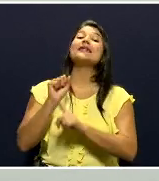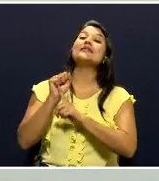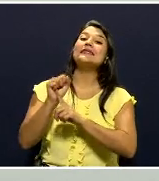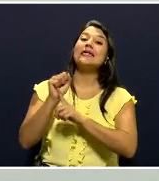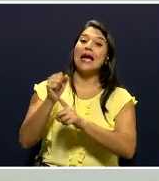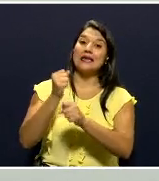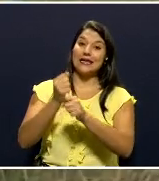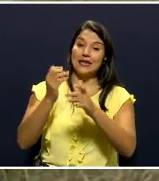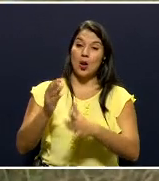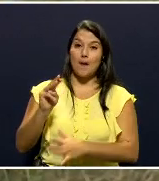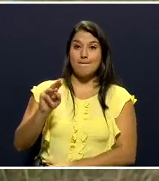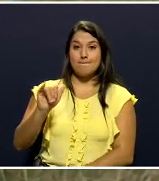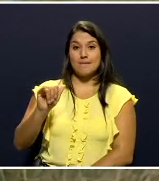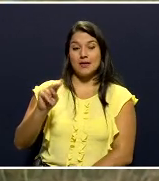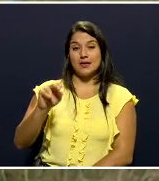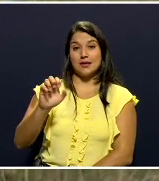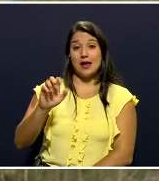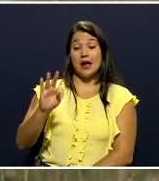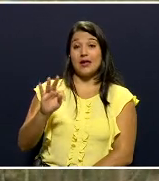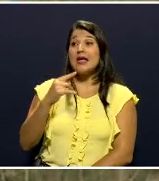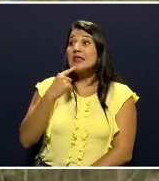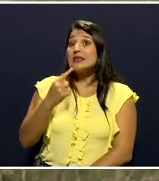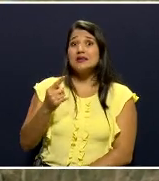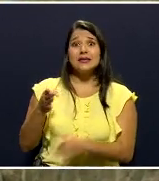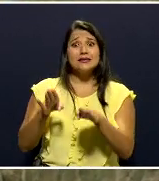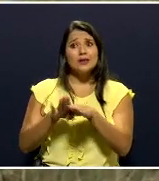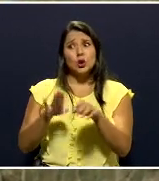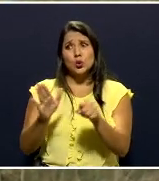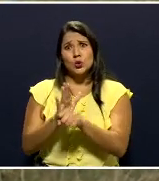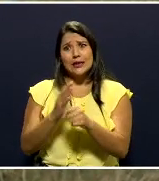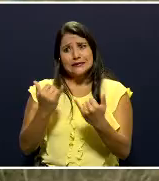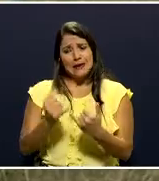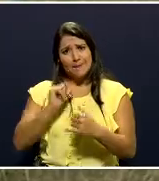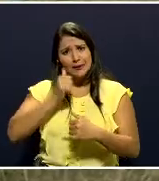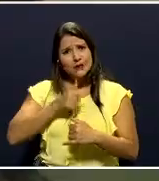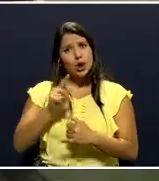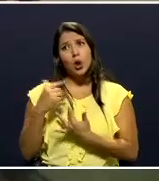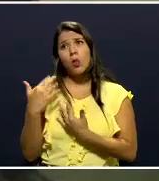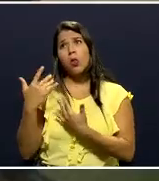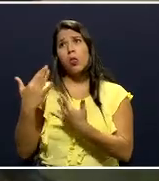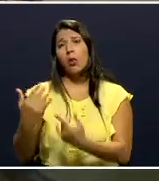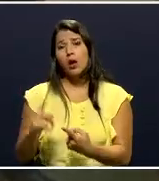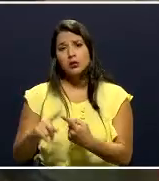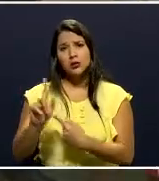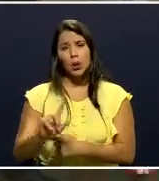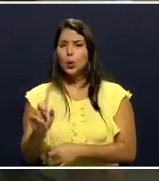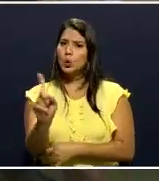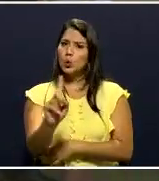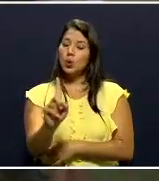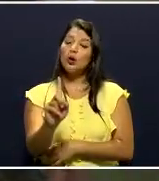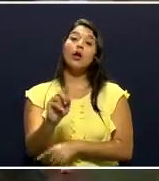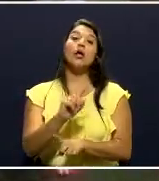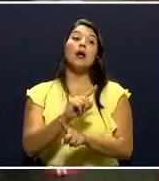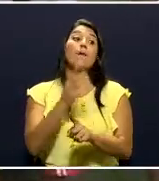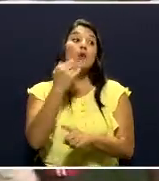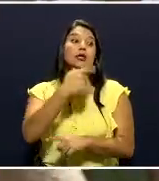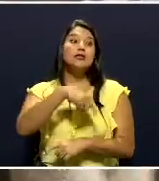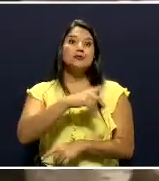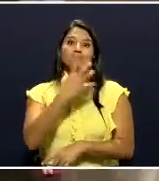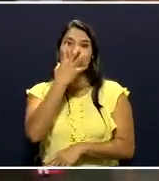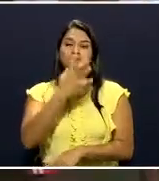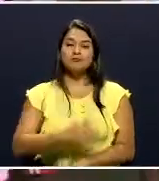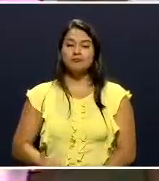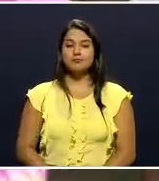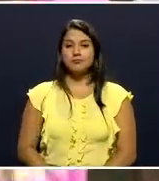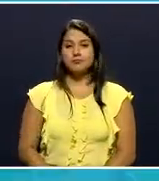el cierre total debería darse a partir de mañana mismo y no esperar lo que resta de la semana, lo cual los tiene bastante